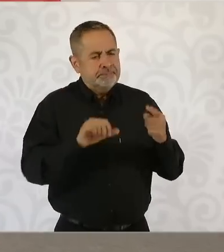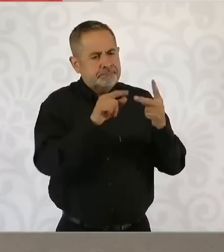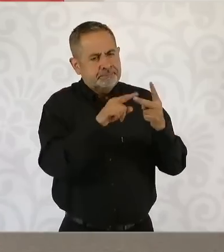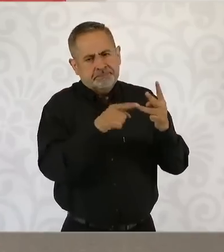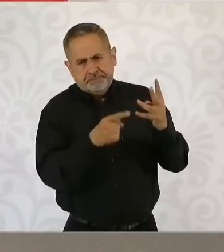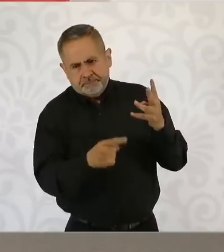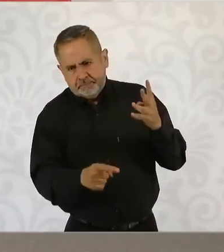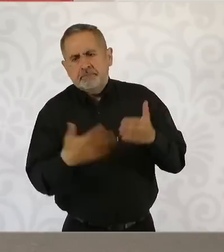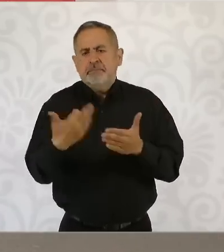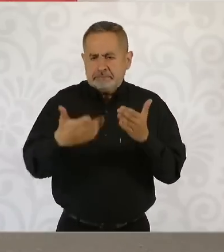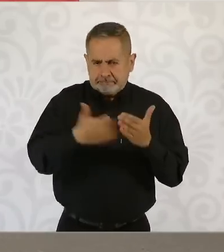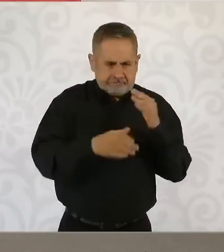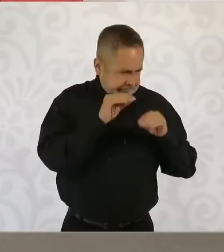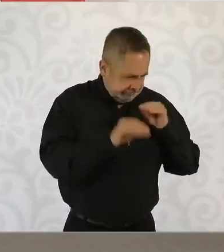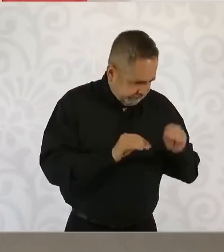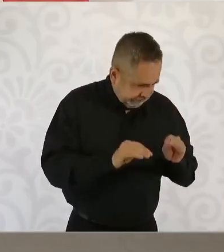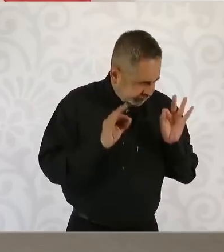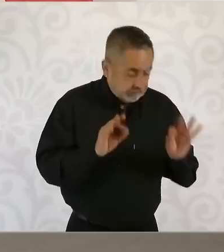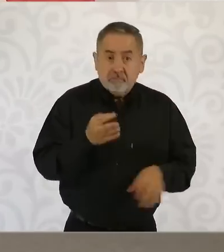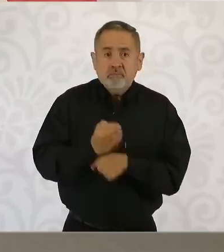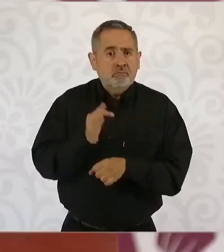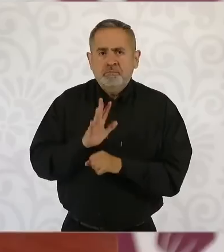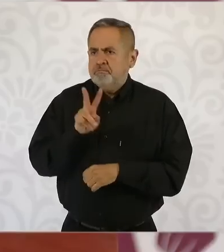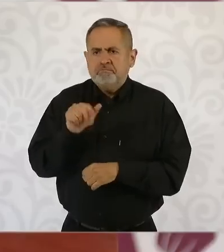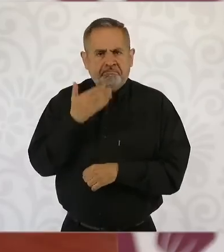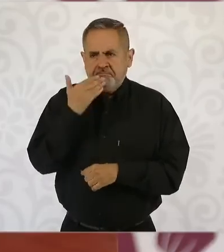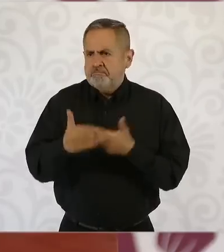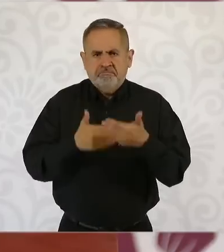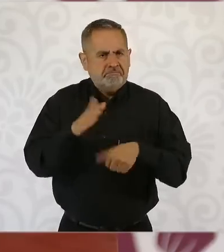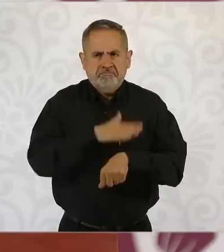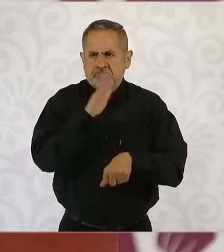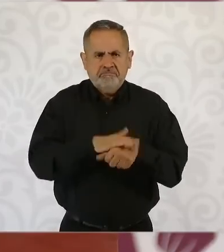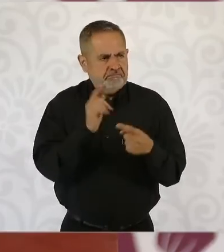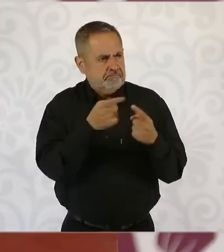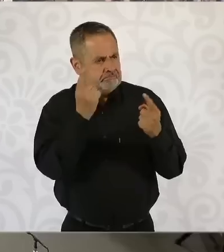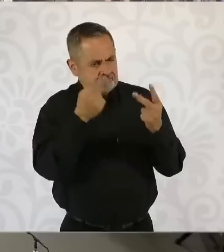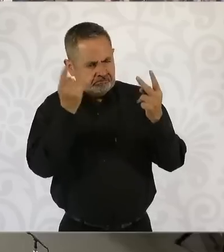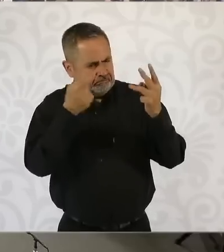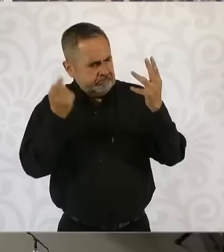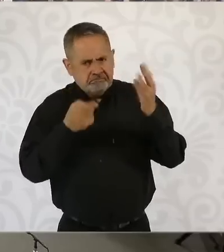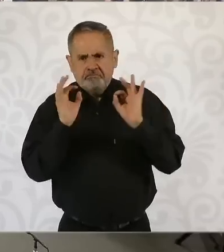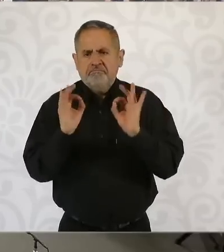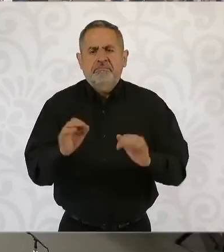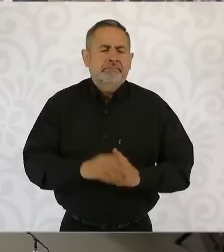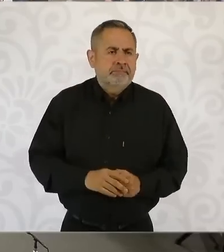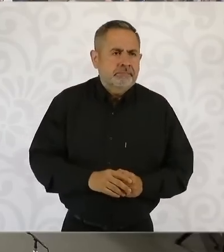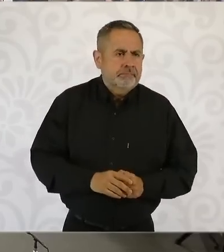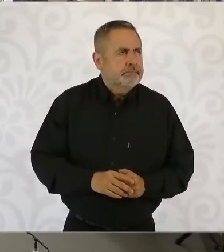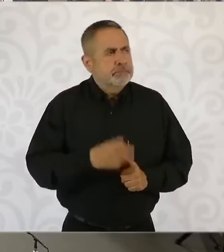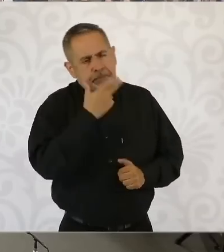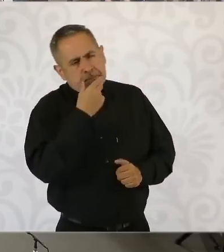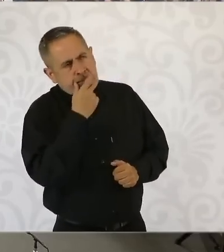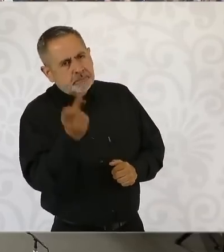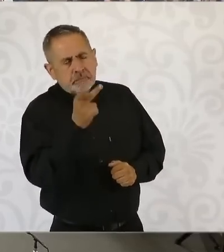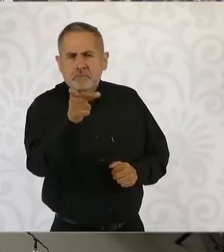que todavía nos quedan pendientes, pero por ahora vamos muy bien. Y en ese sentido también preguntarle, Presidenta, si se va a reunir